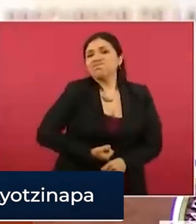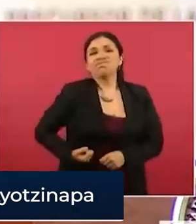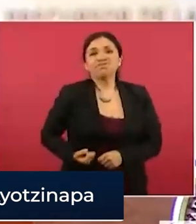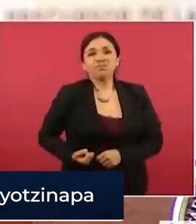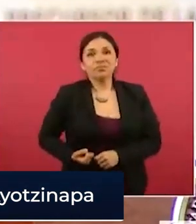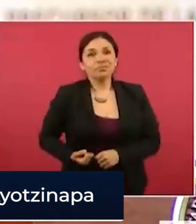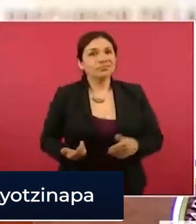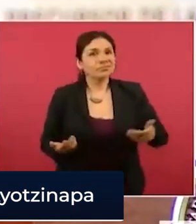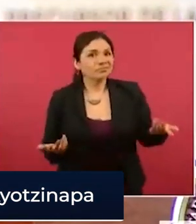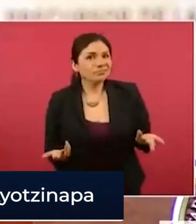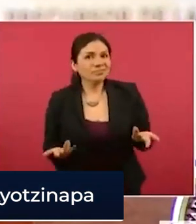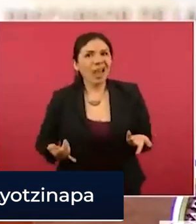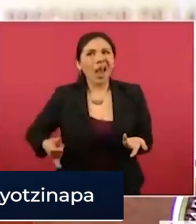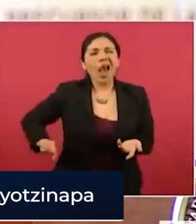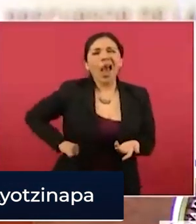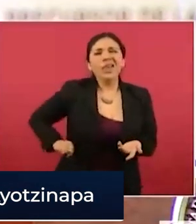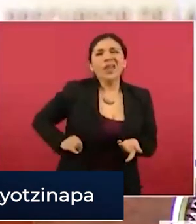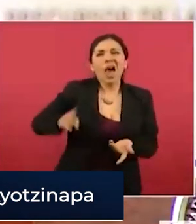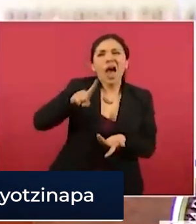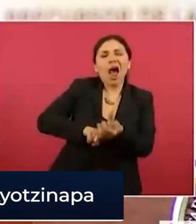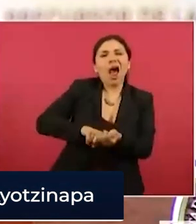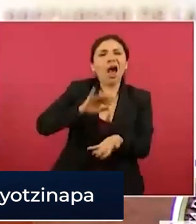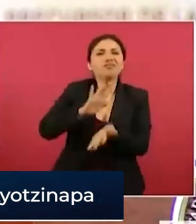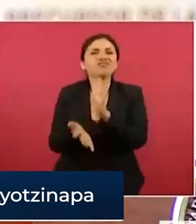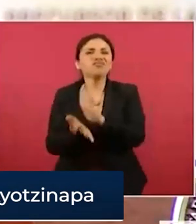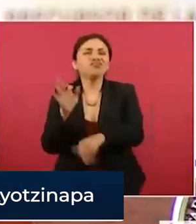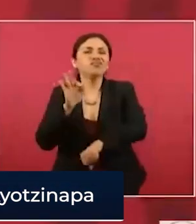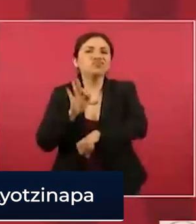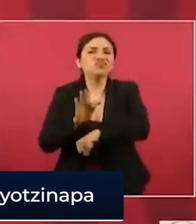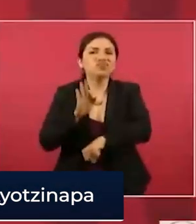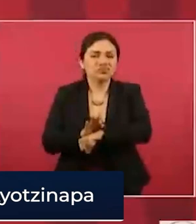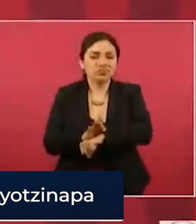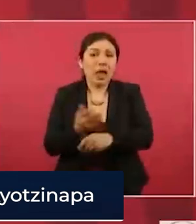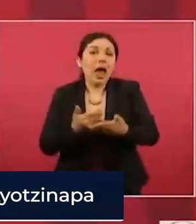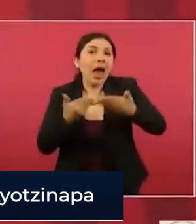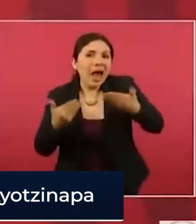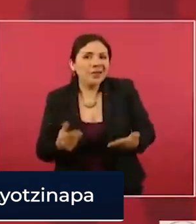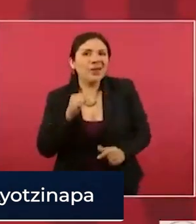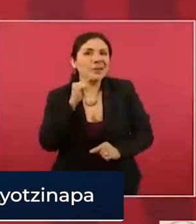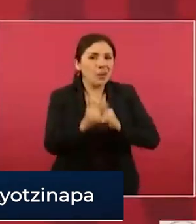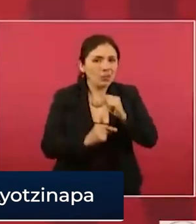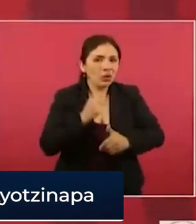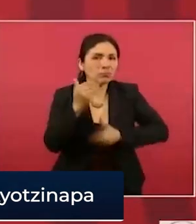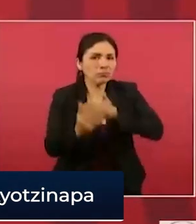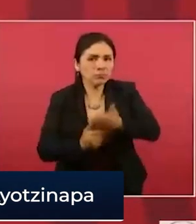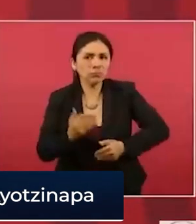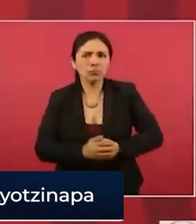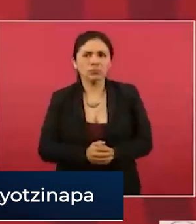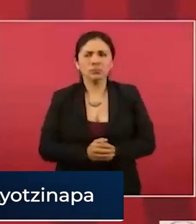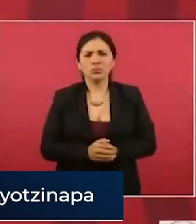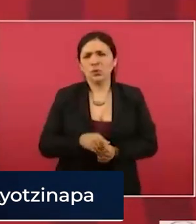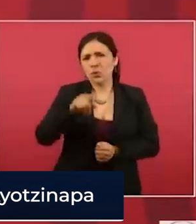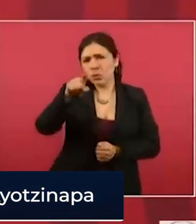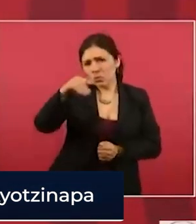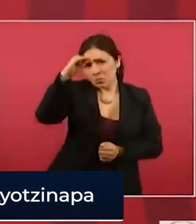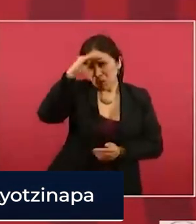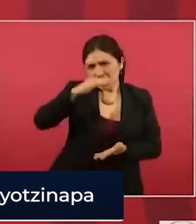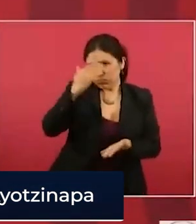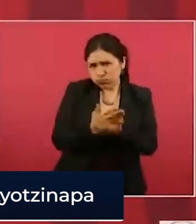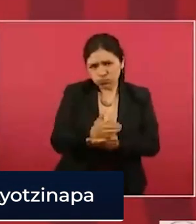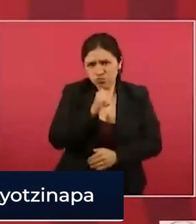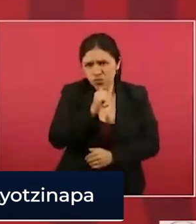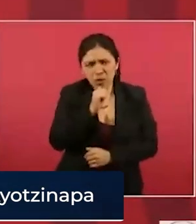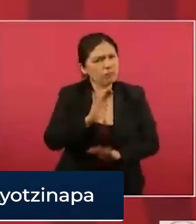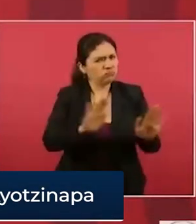administración se resuelva la investigación. En su conferencia de prensa de este jueves subrayó que cuando hay voluntad, cuando hay convicciones,